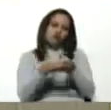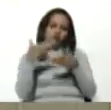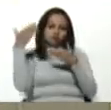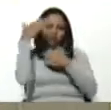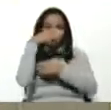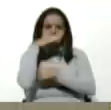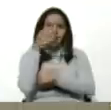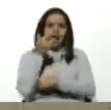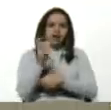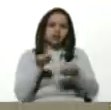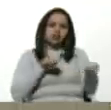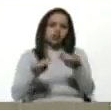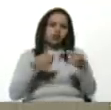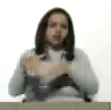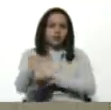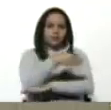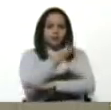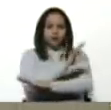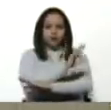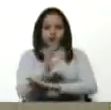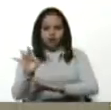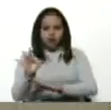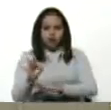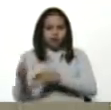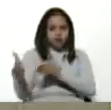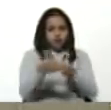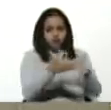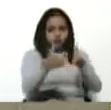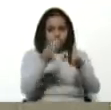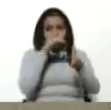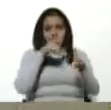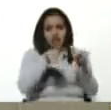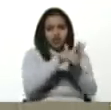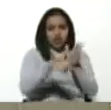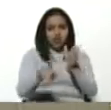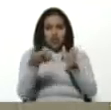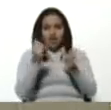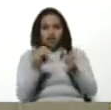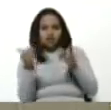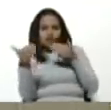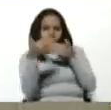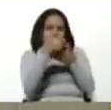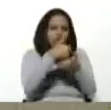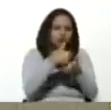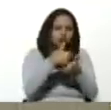tienen el control de pasos fronterizos informales por donde están pasando a